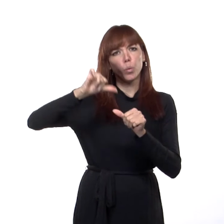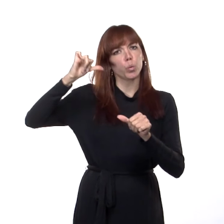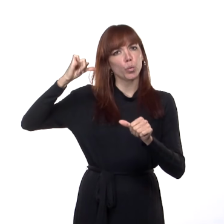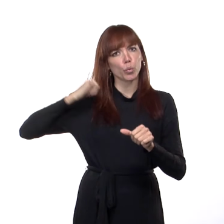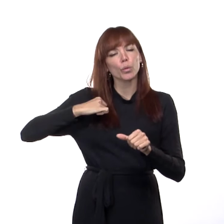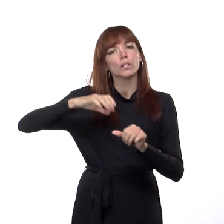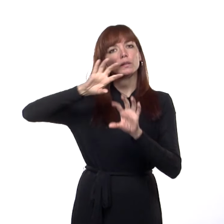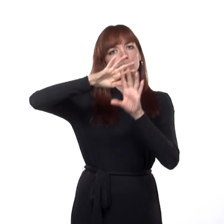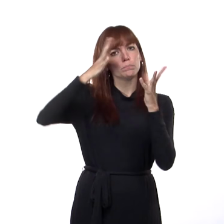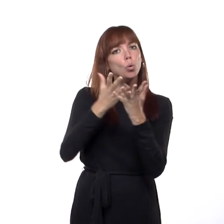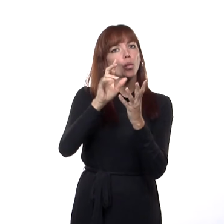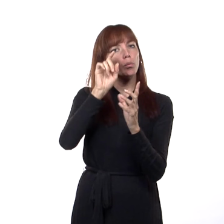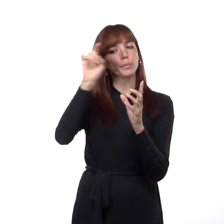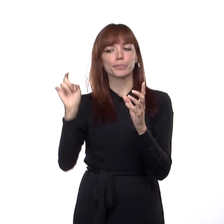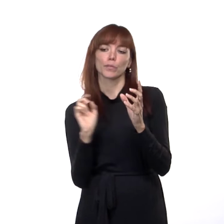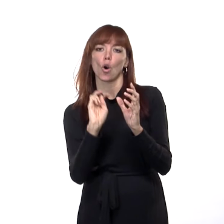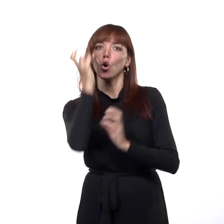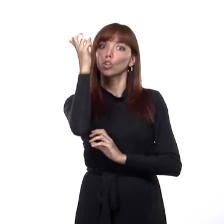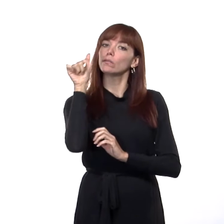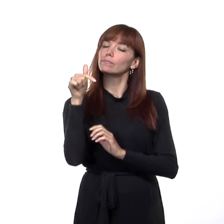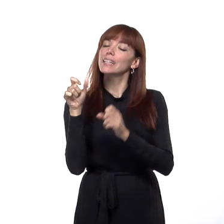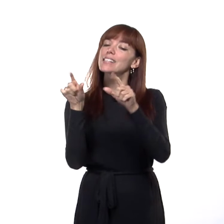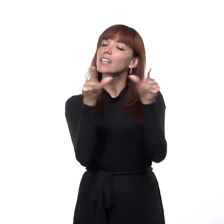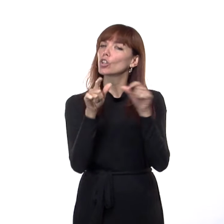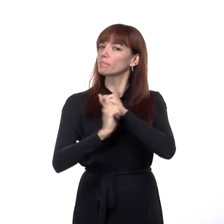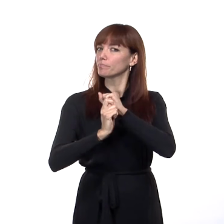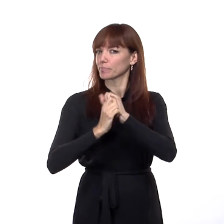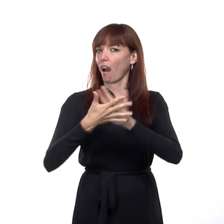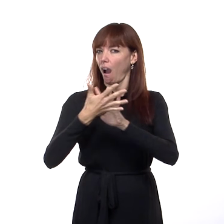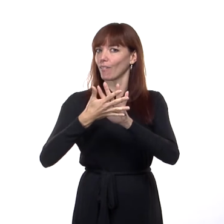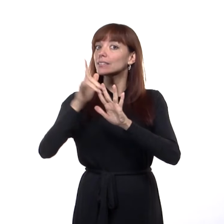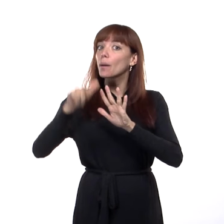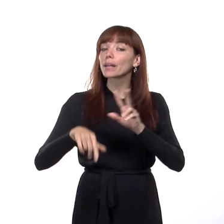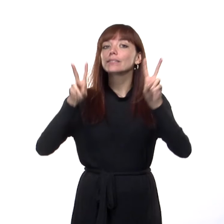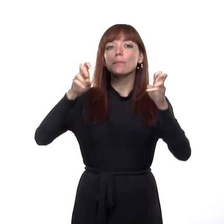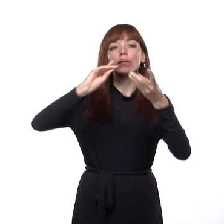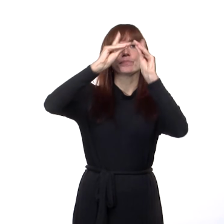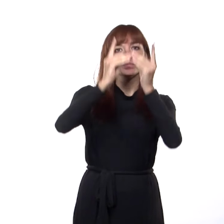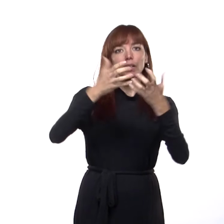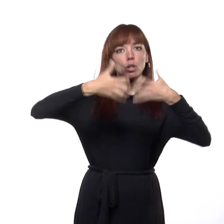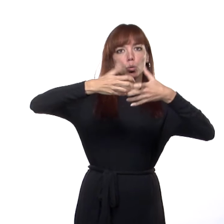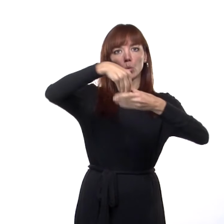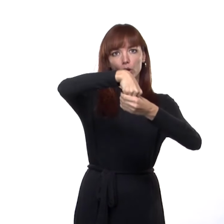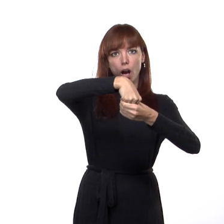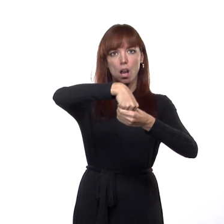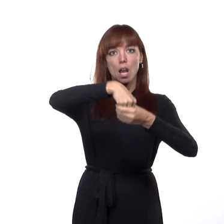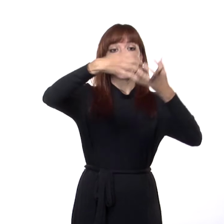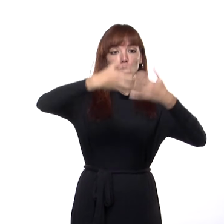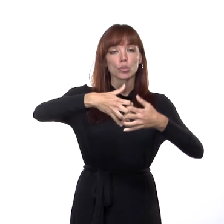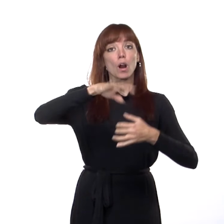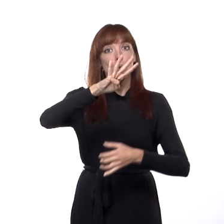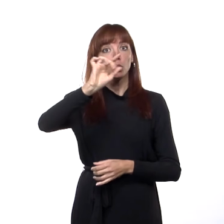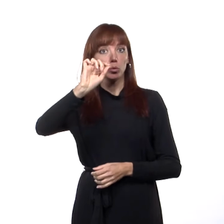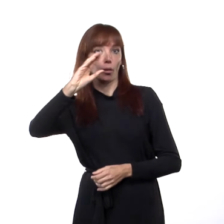regiones del mundo y vamos a hablar de ese tipo de sectores y vamos a hablar de la digitalización industrial de la industria 4.0 en un panel